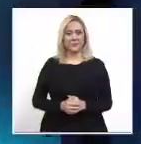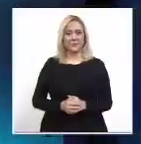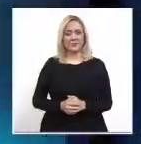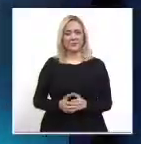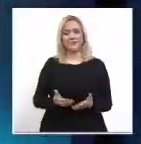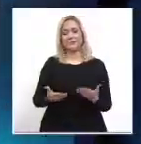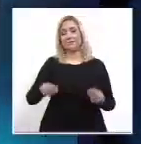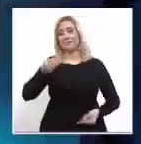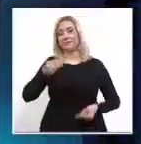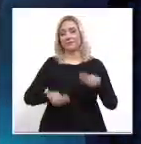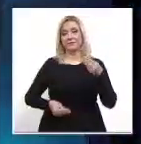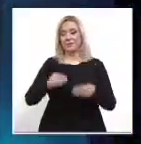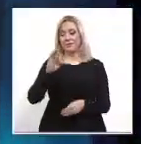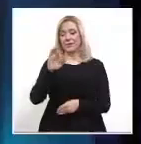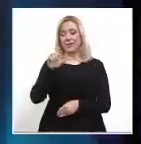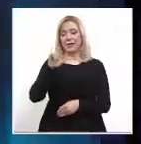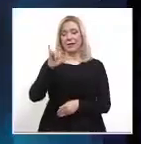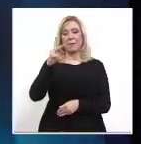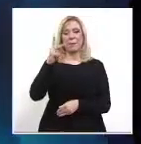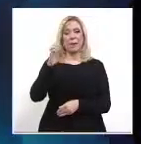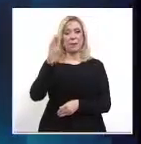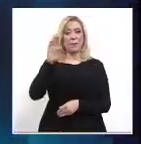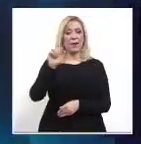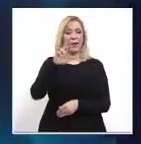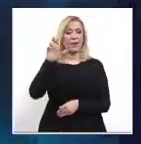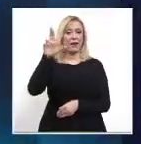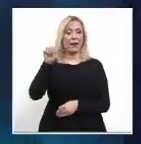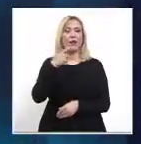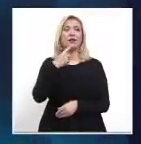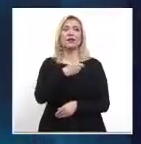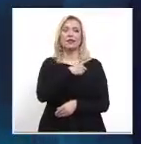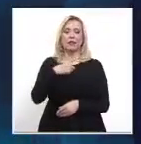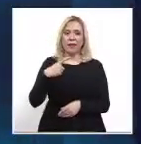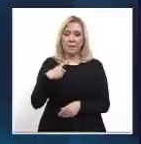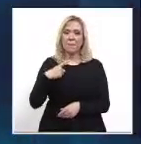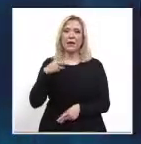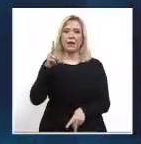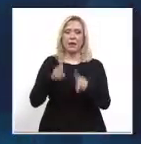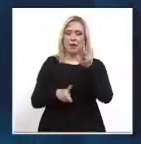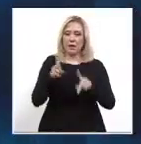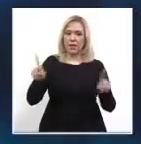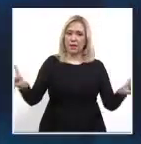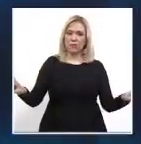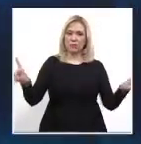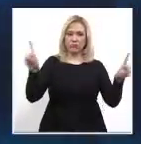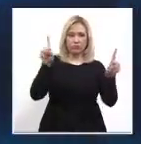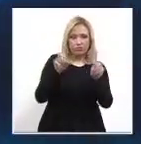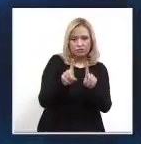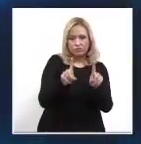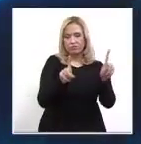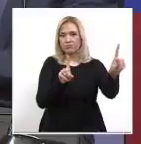El magistrado Felipe Fuentes Barrera señaló que se debe fomentar el diálogo entre los poderes de la Unión.